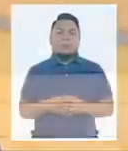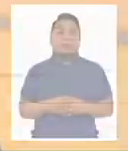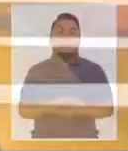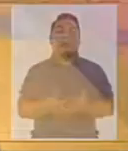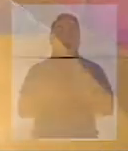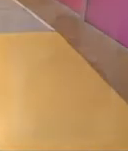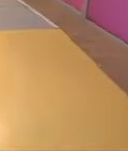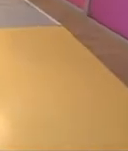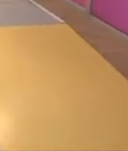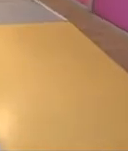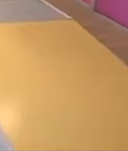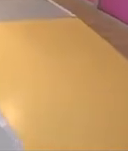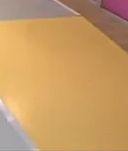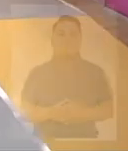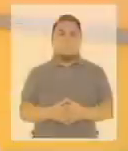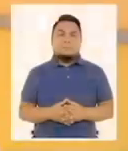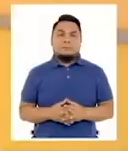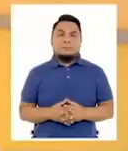CONADI.